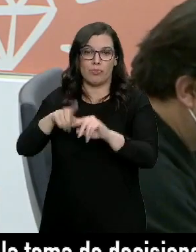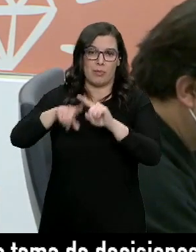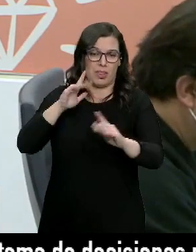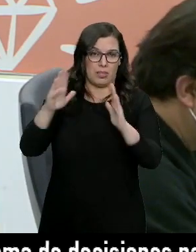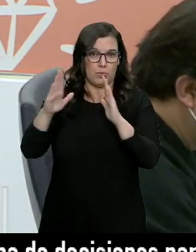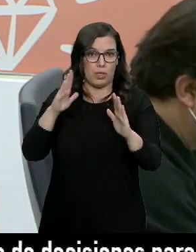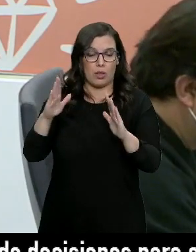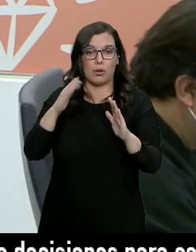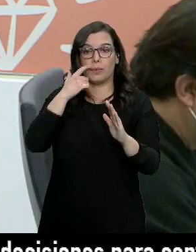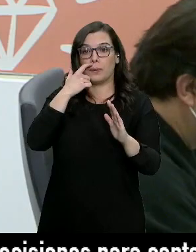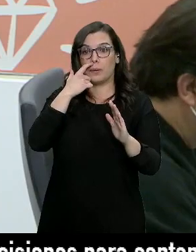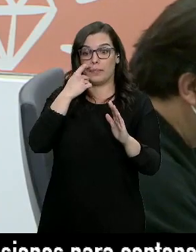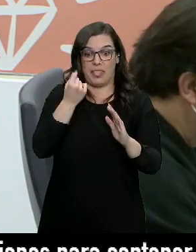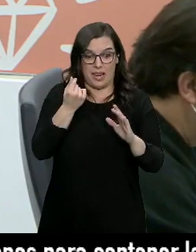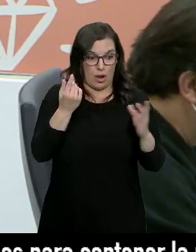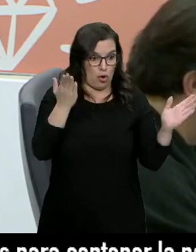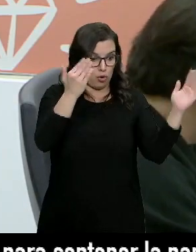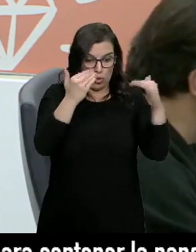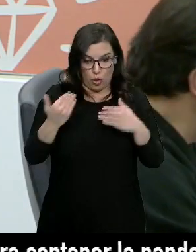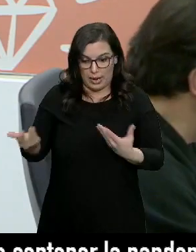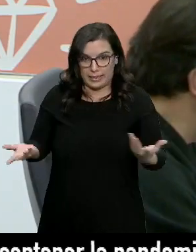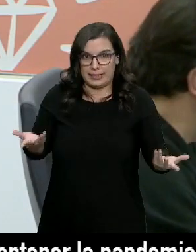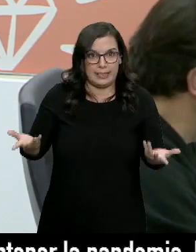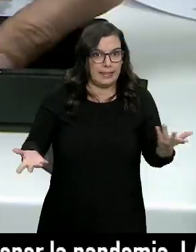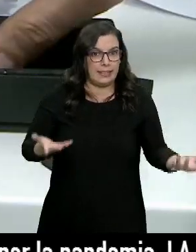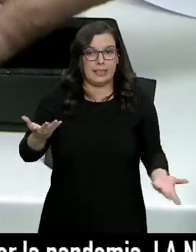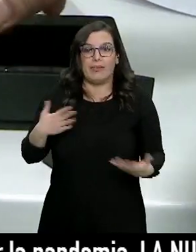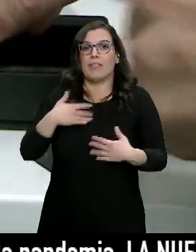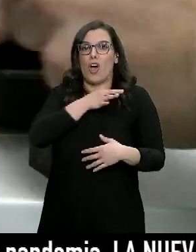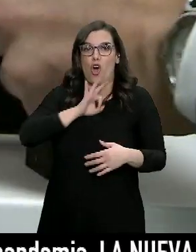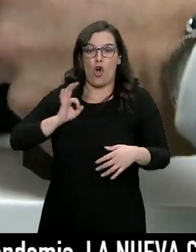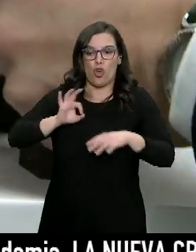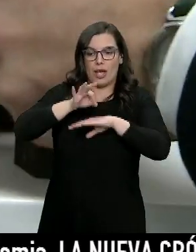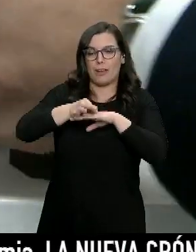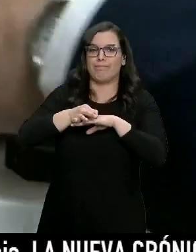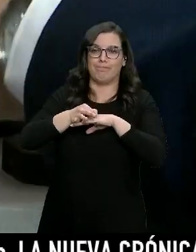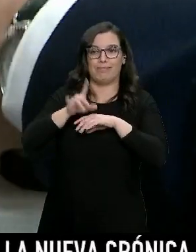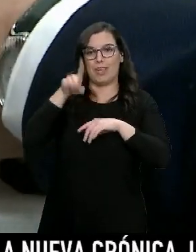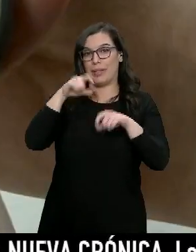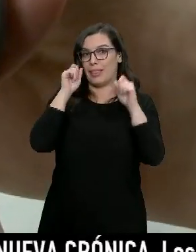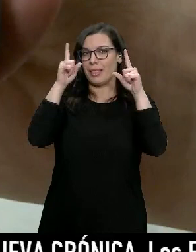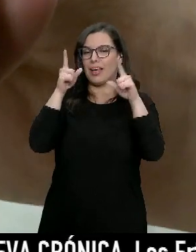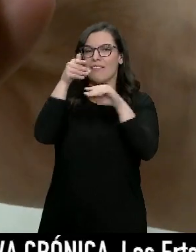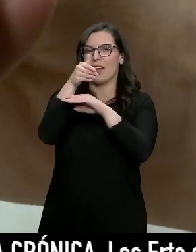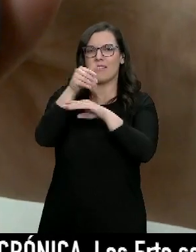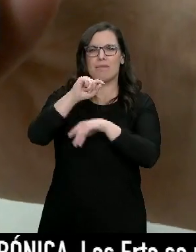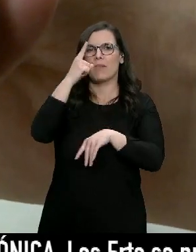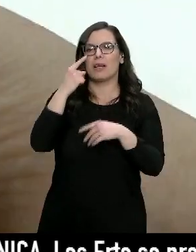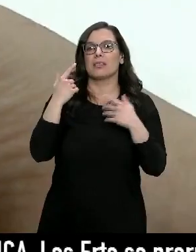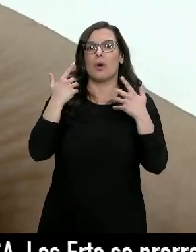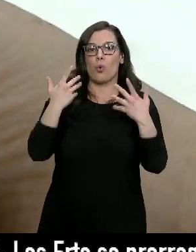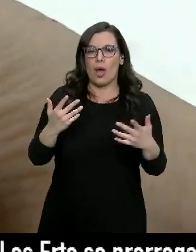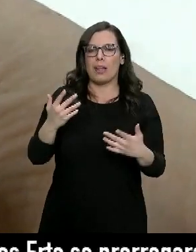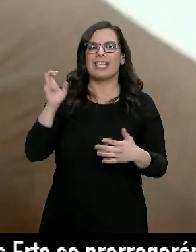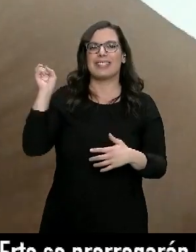y no querer tocar su línea de crédito, utilizan estas joyas que tienen en casa. Y se han percatado de que quienes más acuden ahora provienen